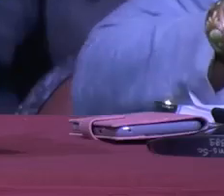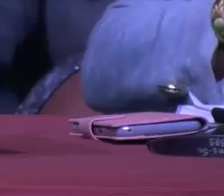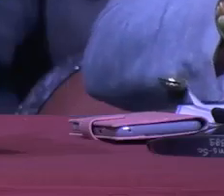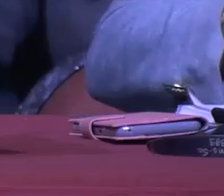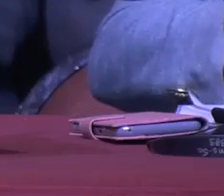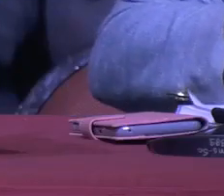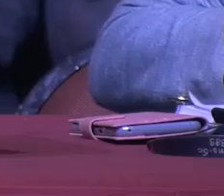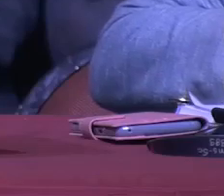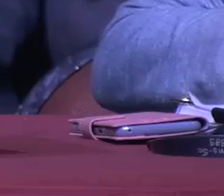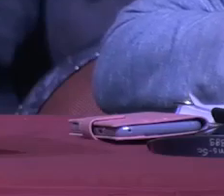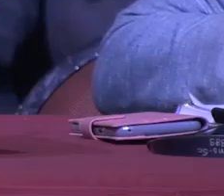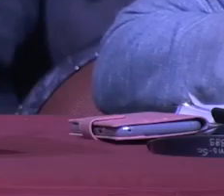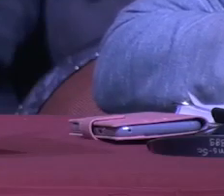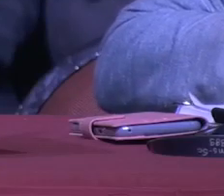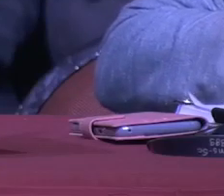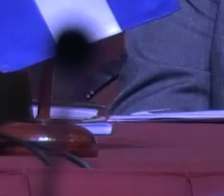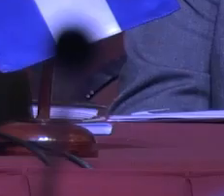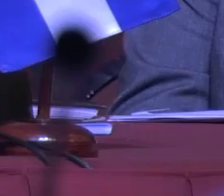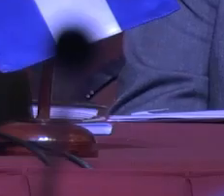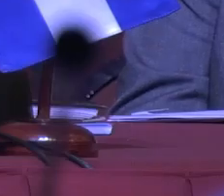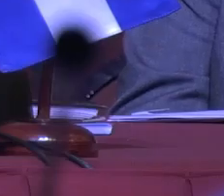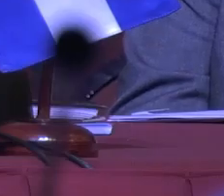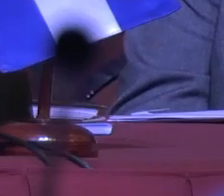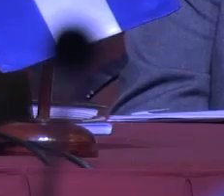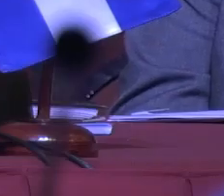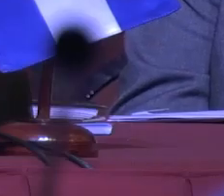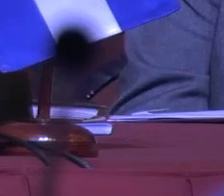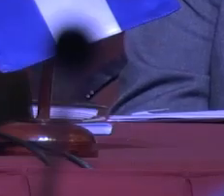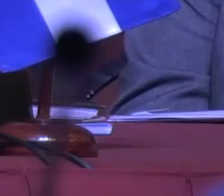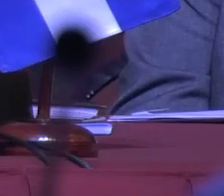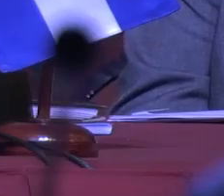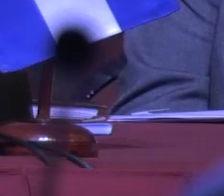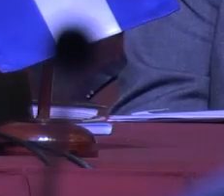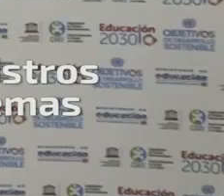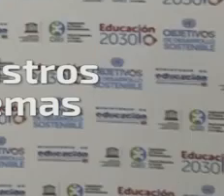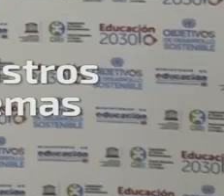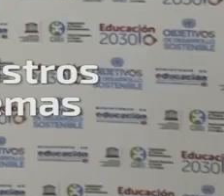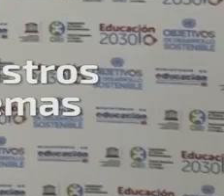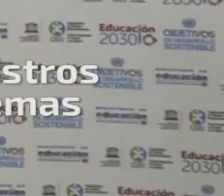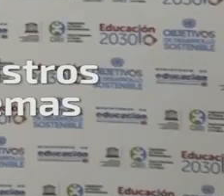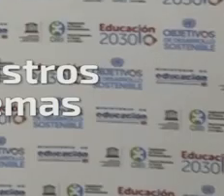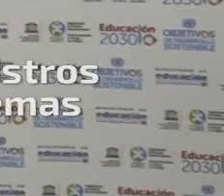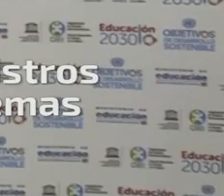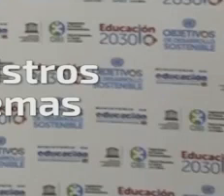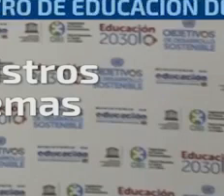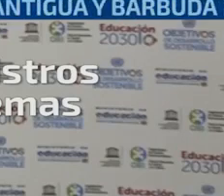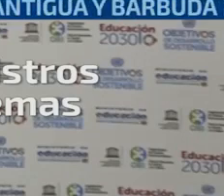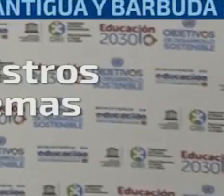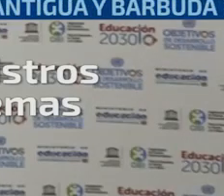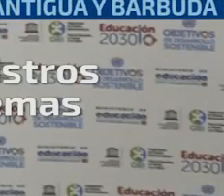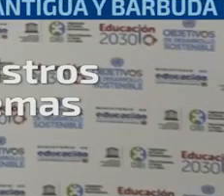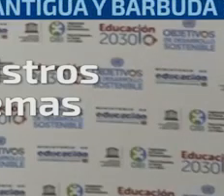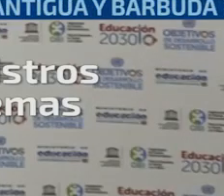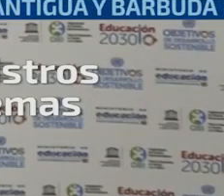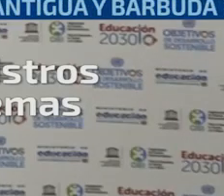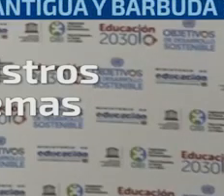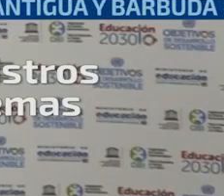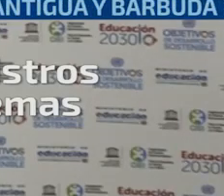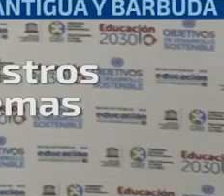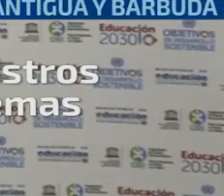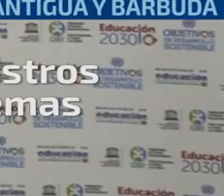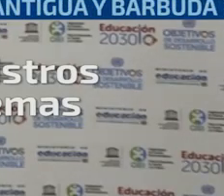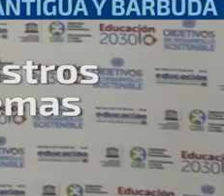regionales e internacionales de carácter multilateral y la sociedad civil. What we're realizing from this meeting, and